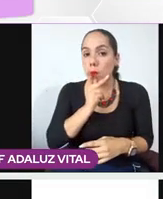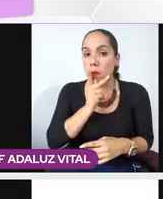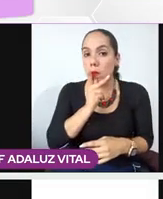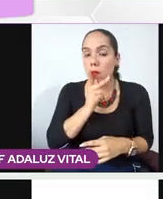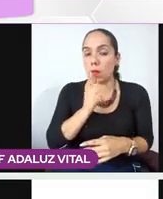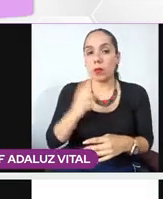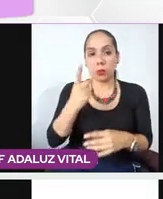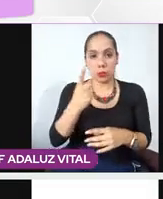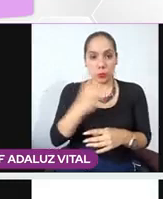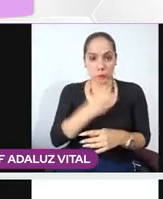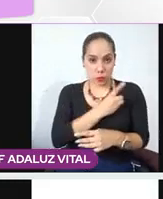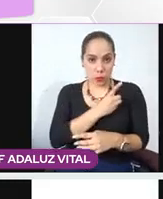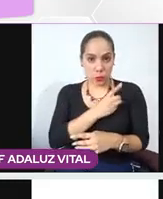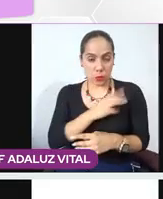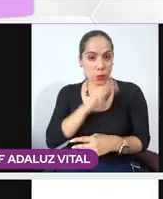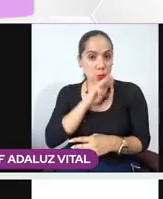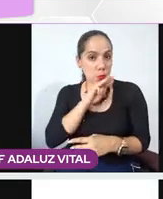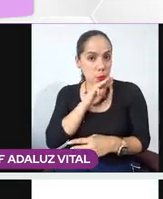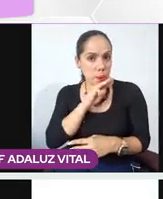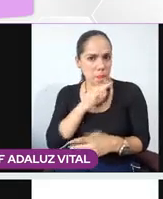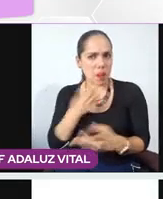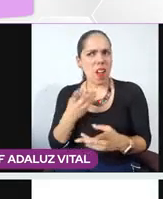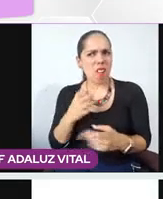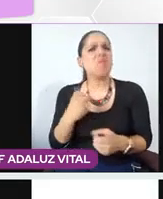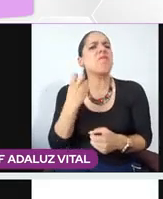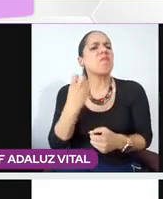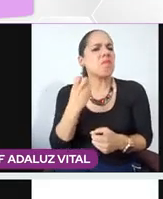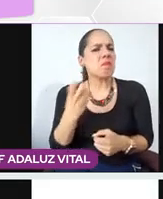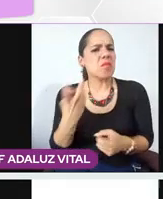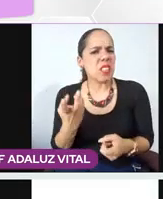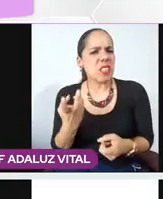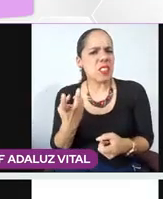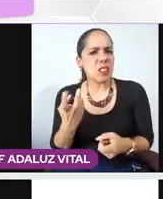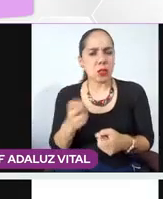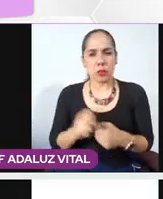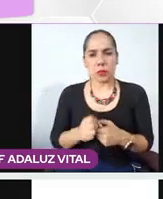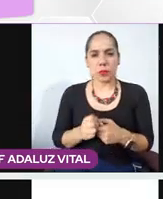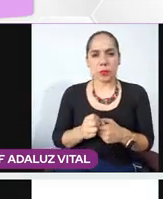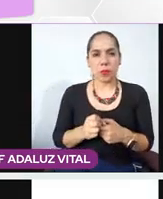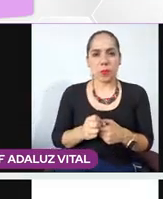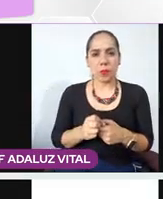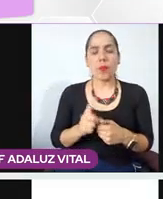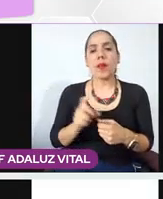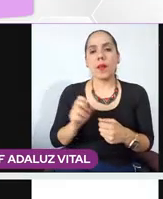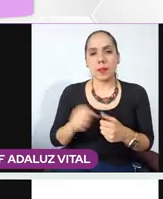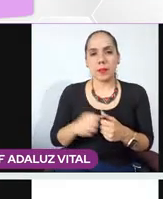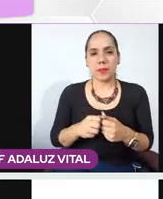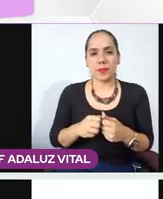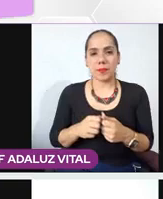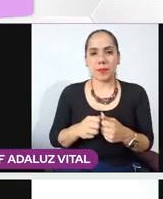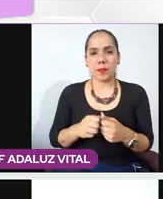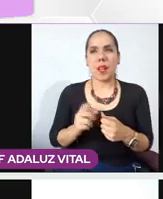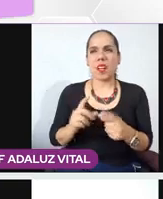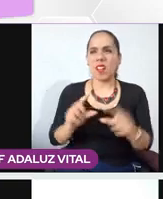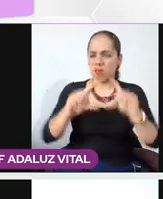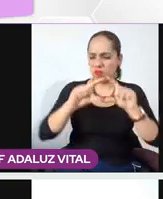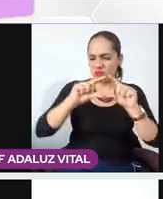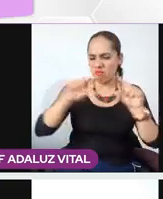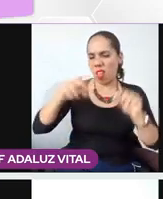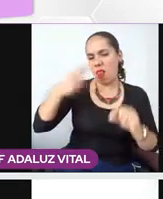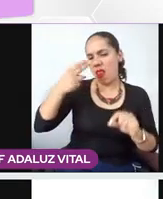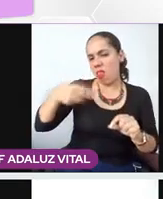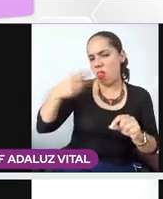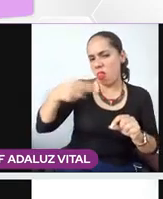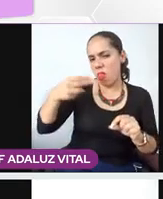qué composición familiar estamos hablando? Fíjate que el término monoparental